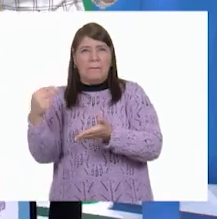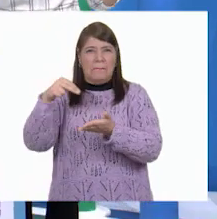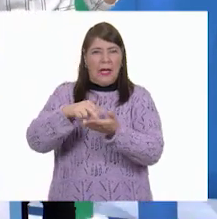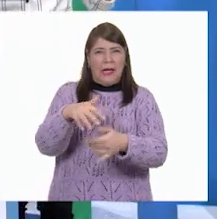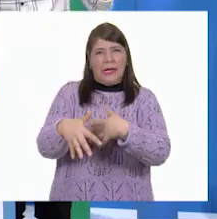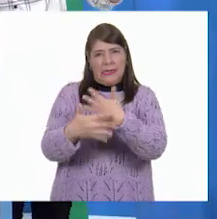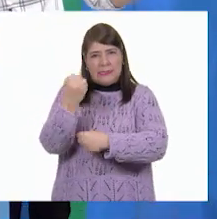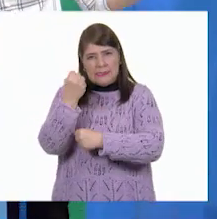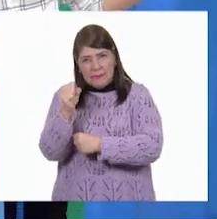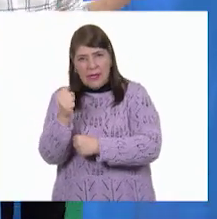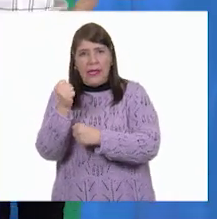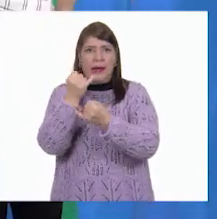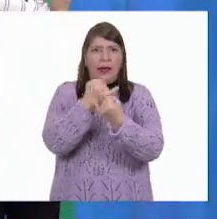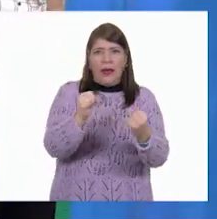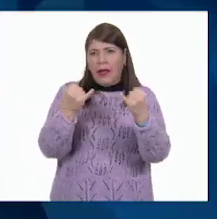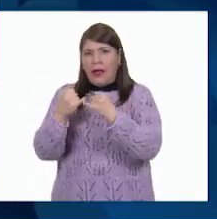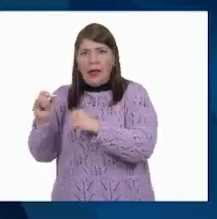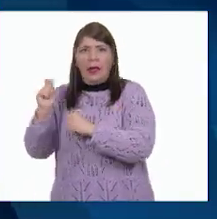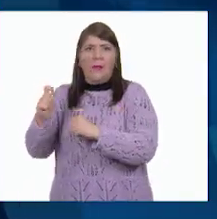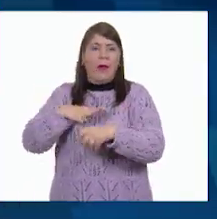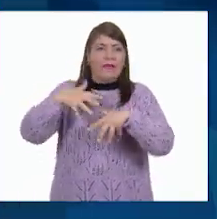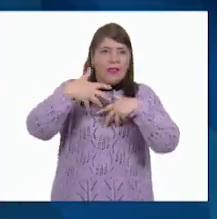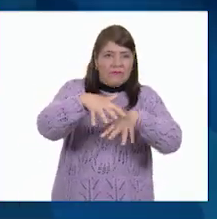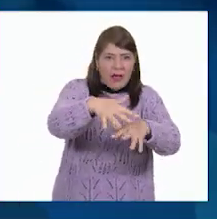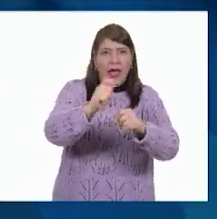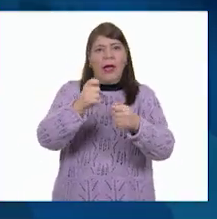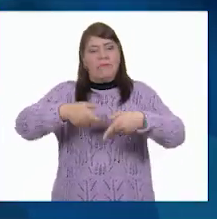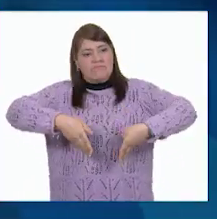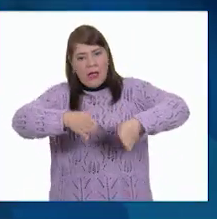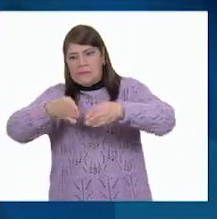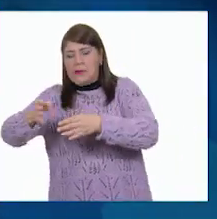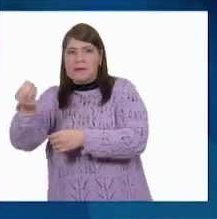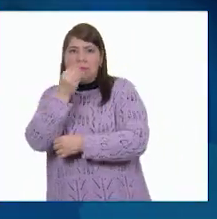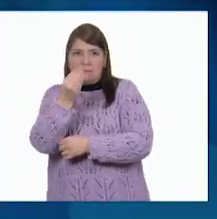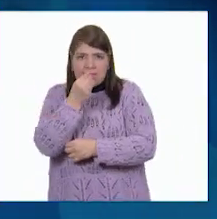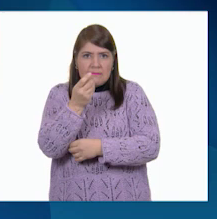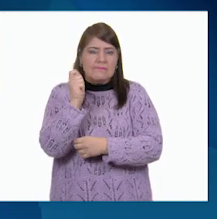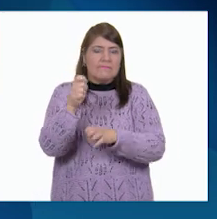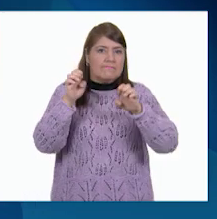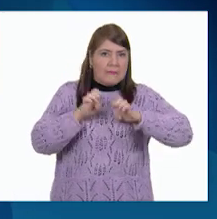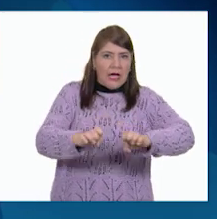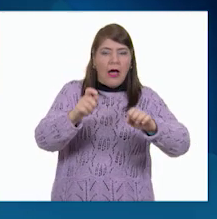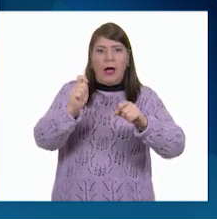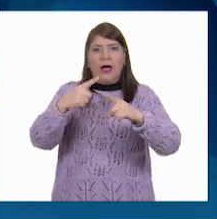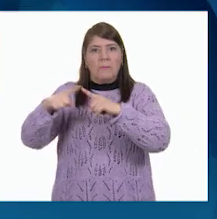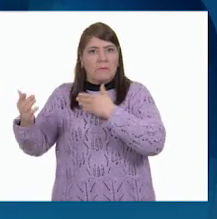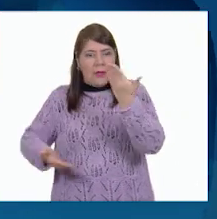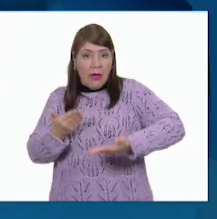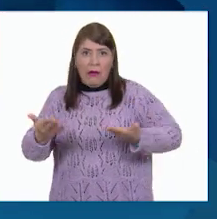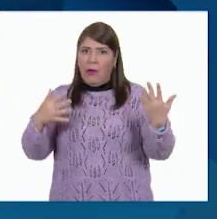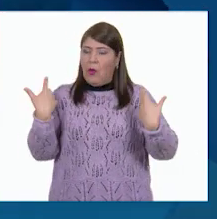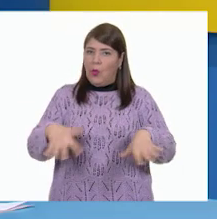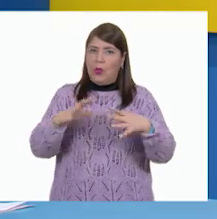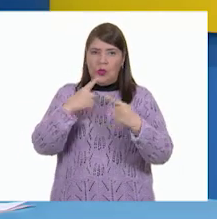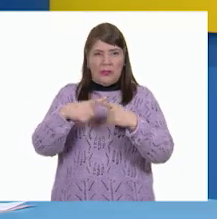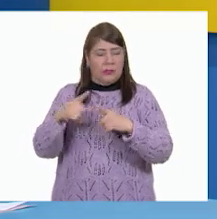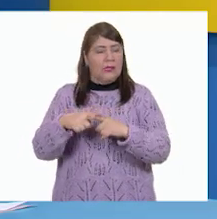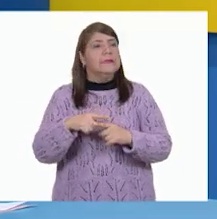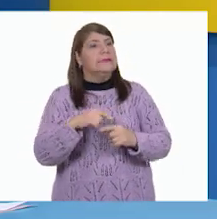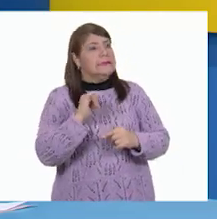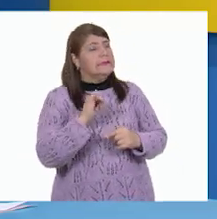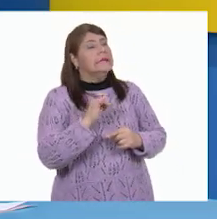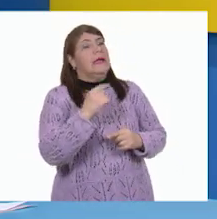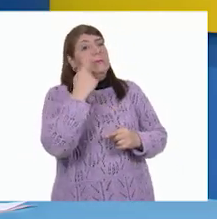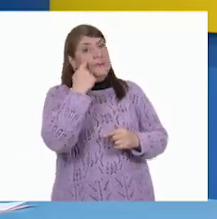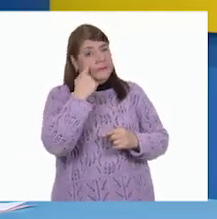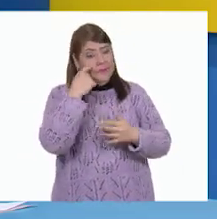desfiles, inauguraciones por aquí, por allá, banquetes, baile, bueno, de todo. Sí, wow. Sí, Retomemos